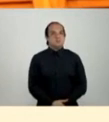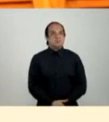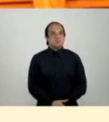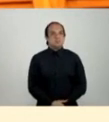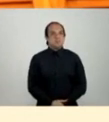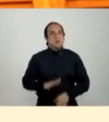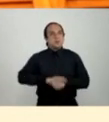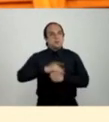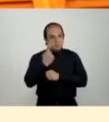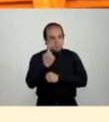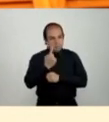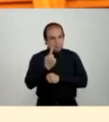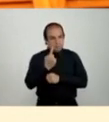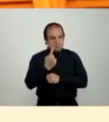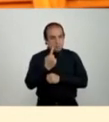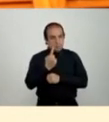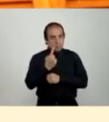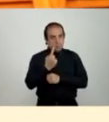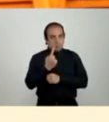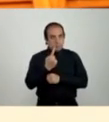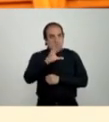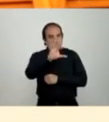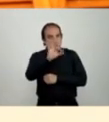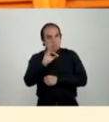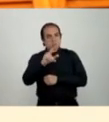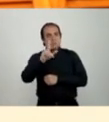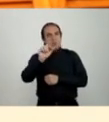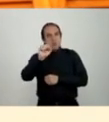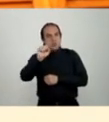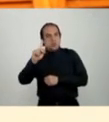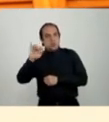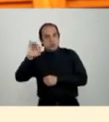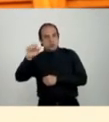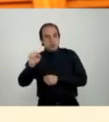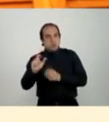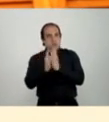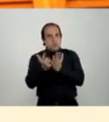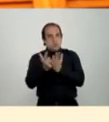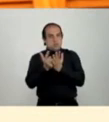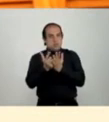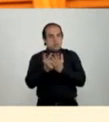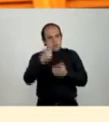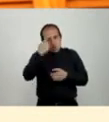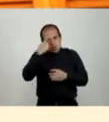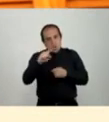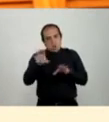¿por qué optamos por Los Impostores? Yo creo que fue una mezcla de casualidades,